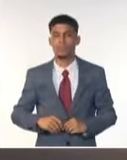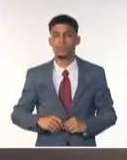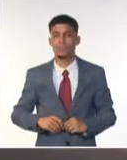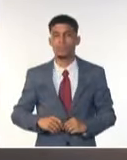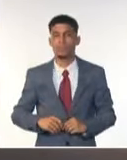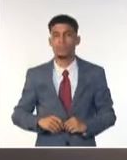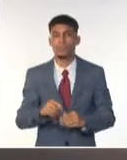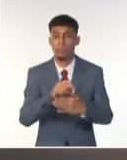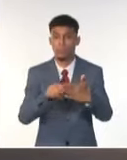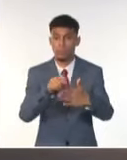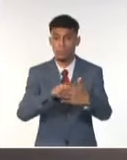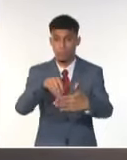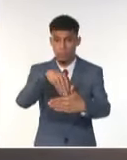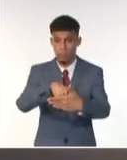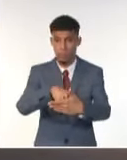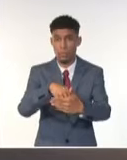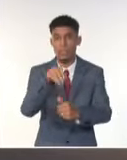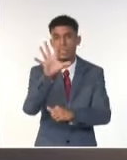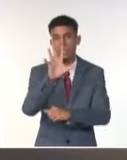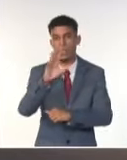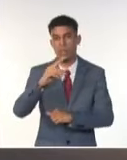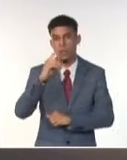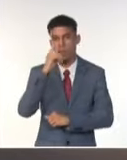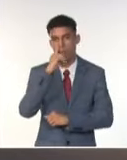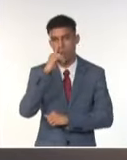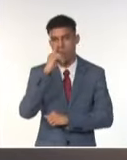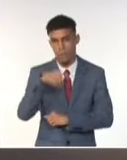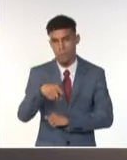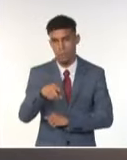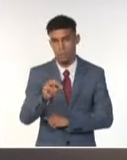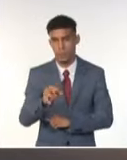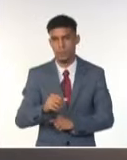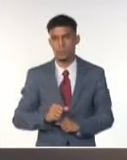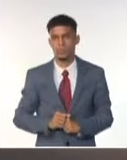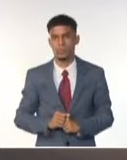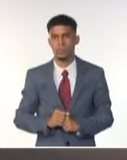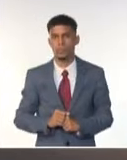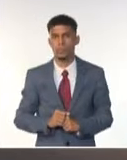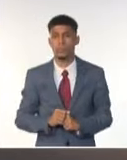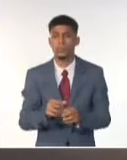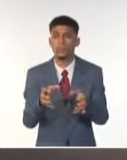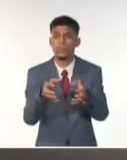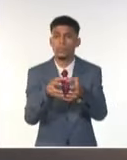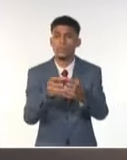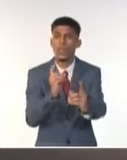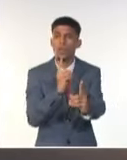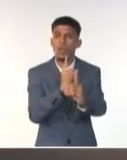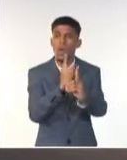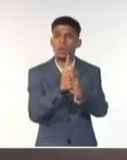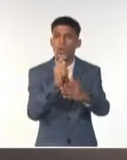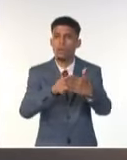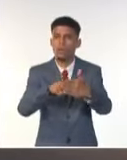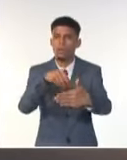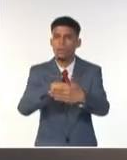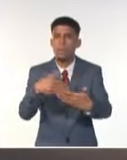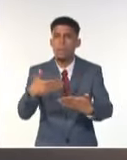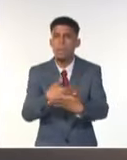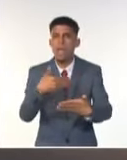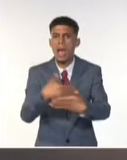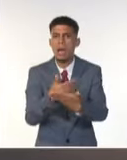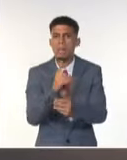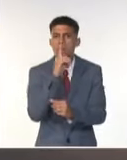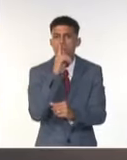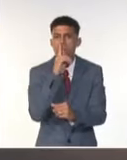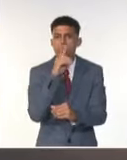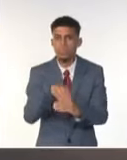las elecciones presidenciales del 5 de noviembre próximo. El mitin electoral de Trump en Miami, nada discreto, por cierto,